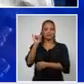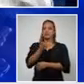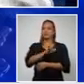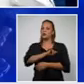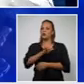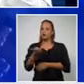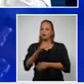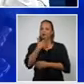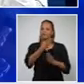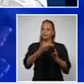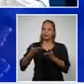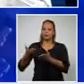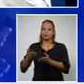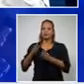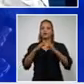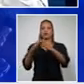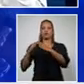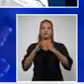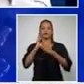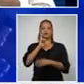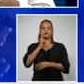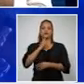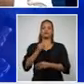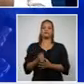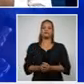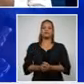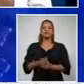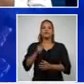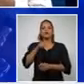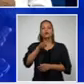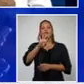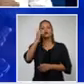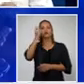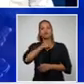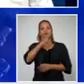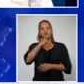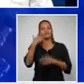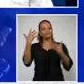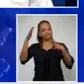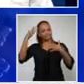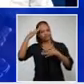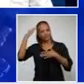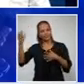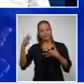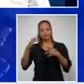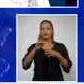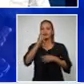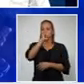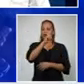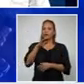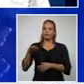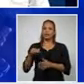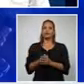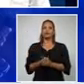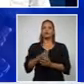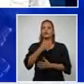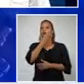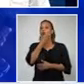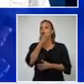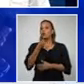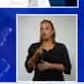la comunidad sorda de Cuba. Ahora bien, es 4 de abril. Felicitación para nuestros niños, mejor dicho, para nuestros jóvenes,